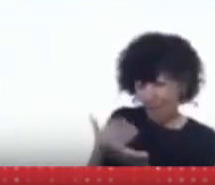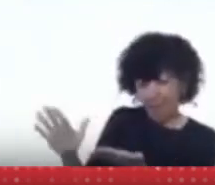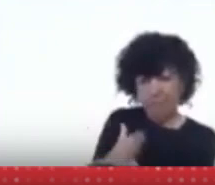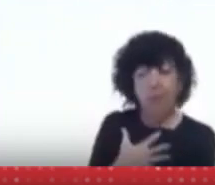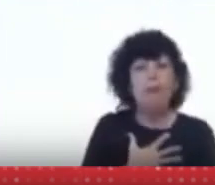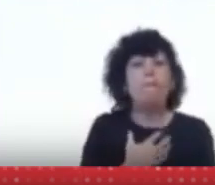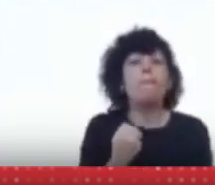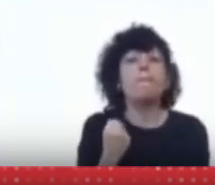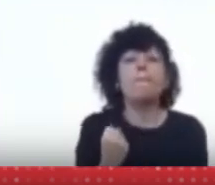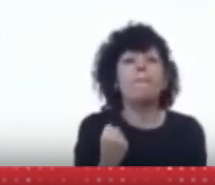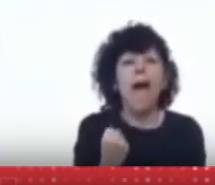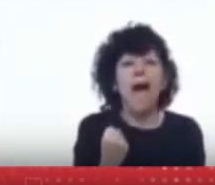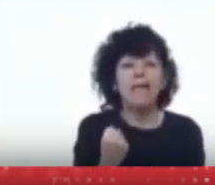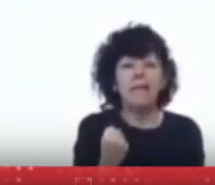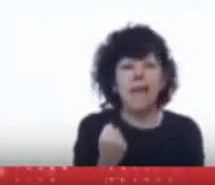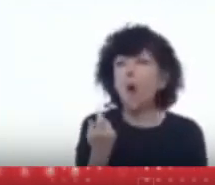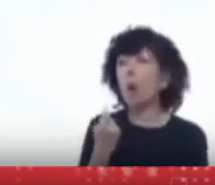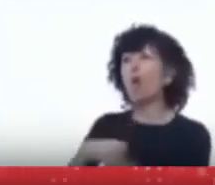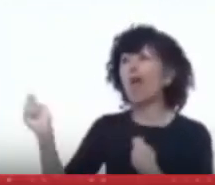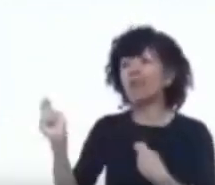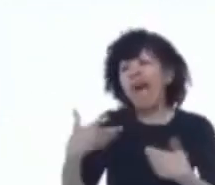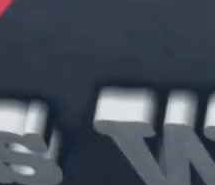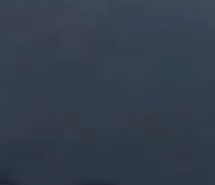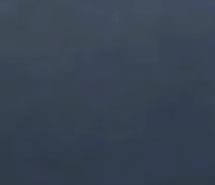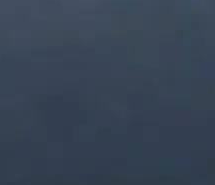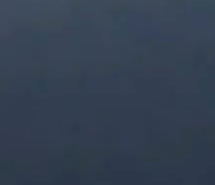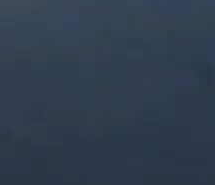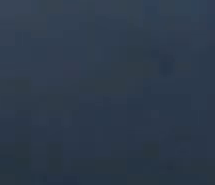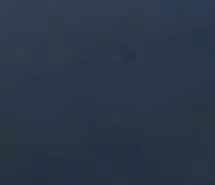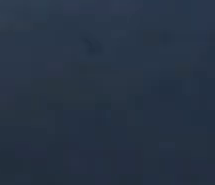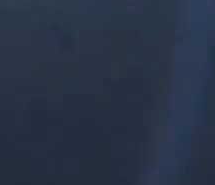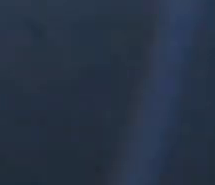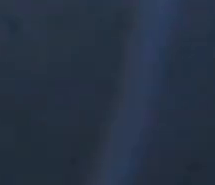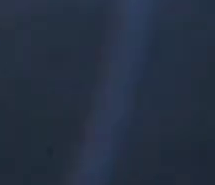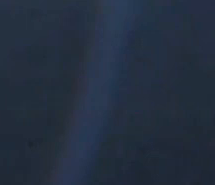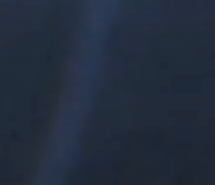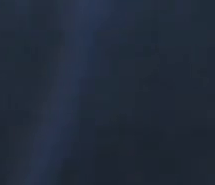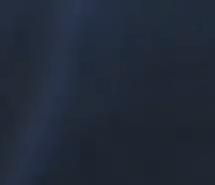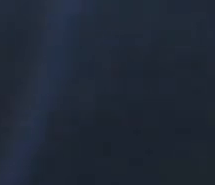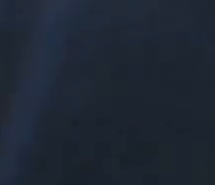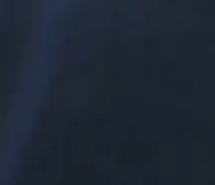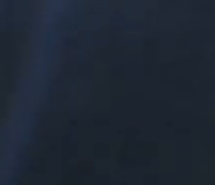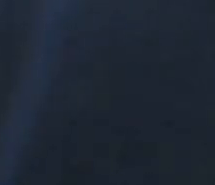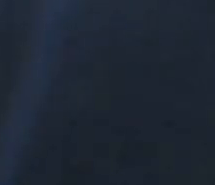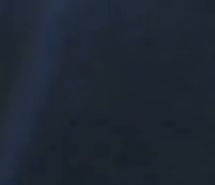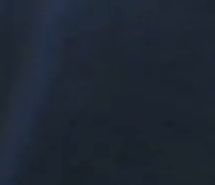la patria no se vende. Somos Radio Noticias.